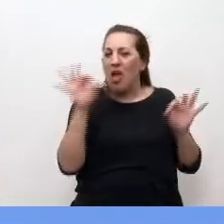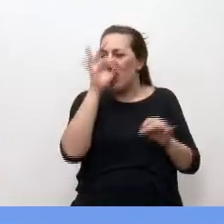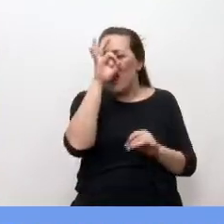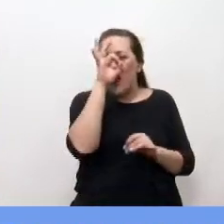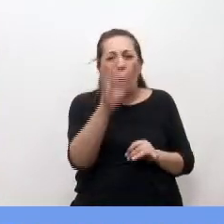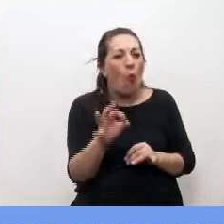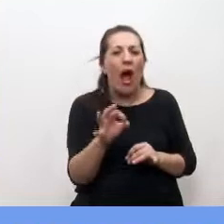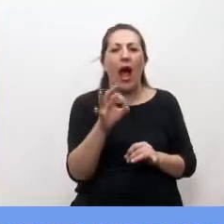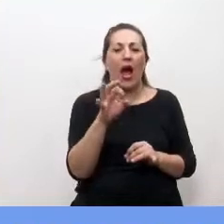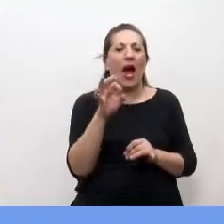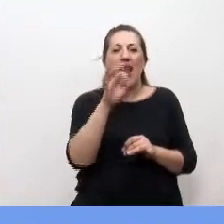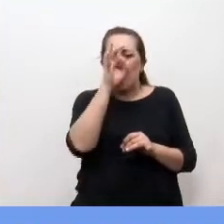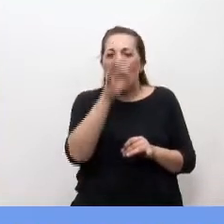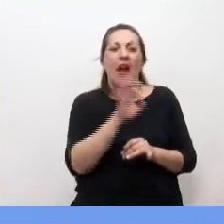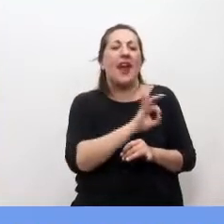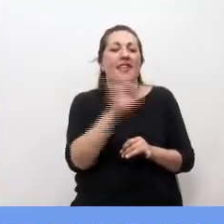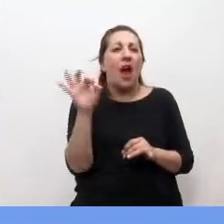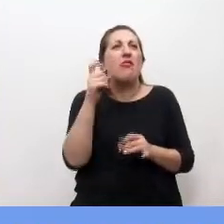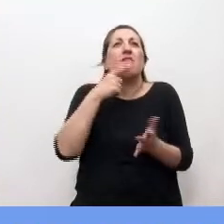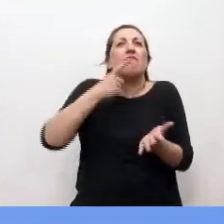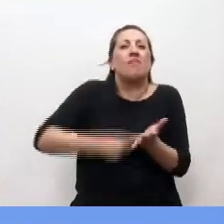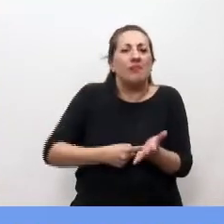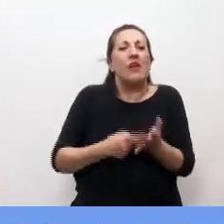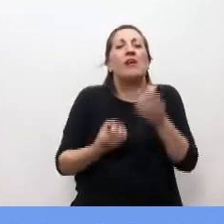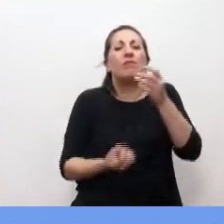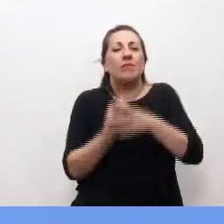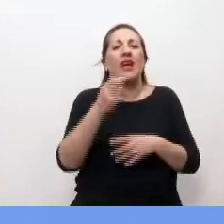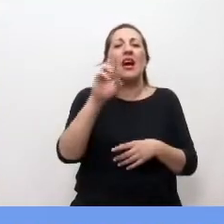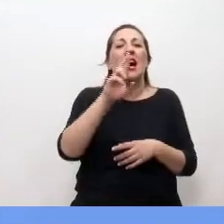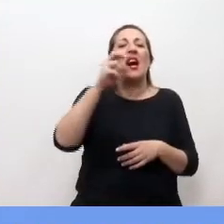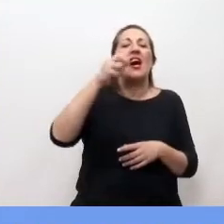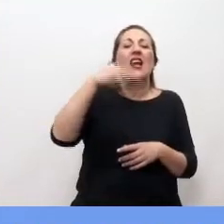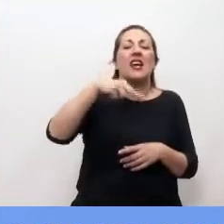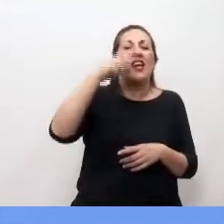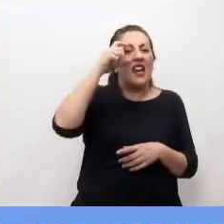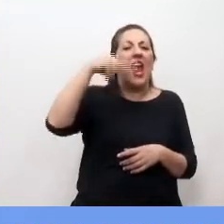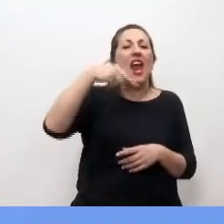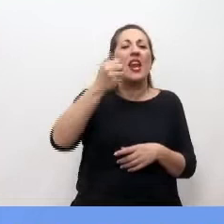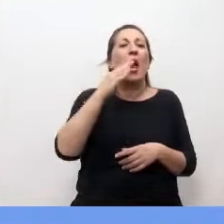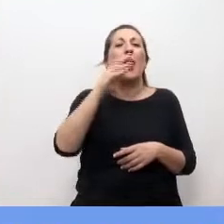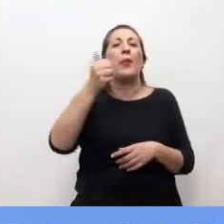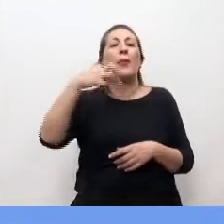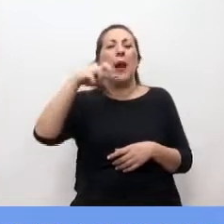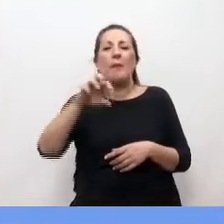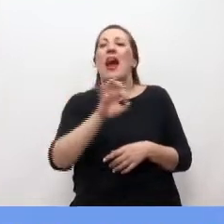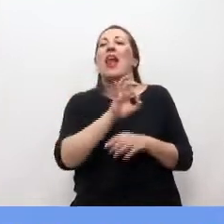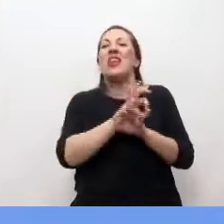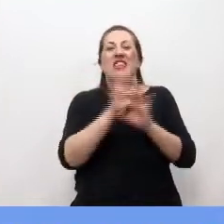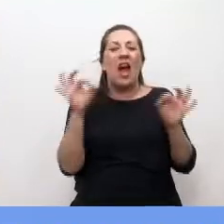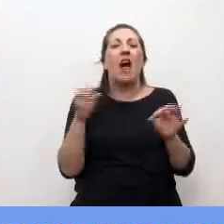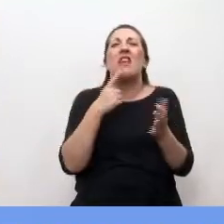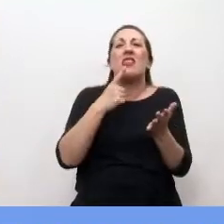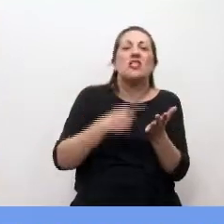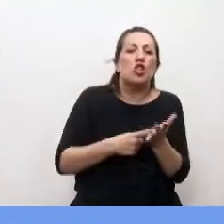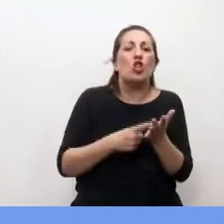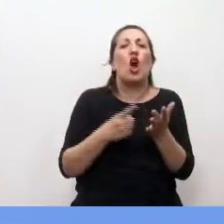Había decidido armar un renovap nunca nadie jamás Había decidido articular con las organizaciones